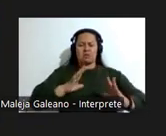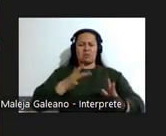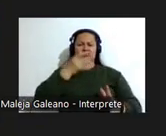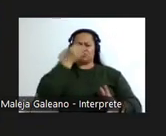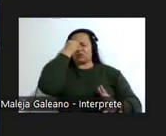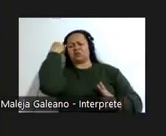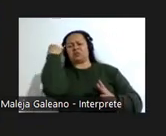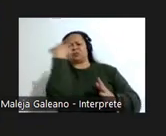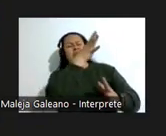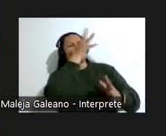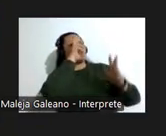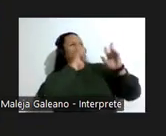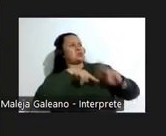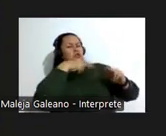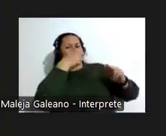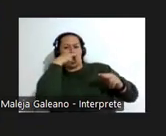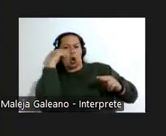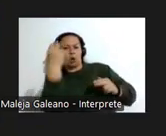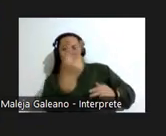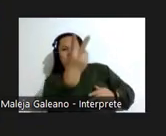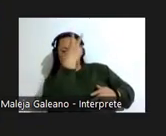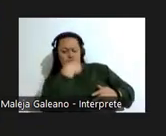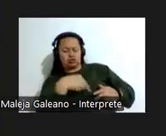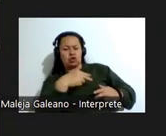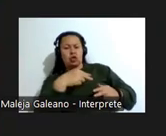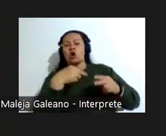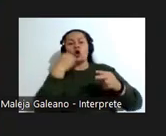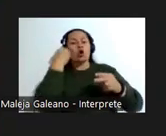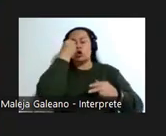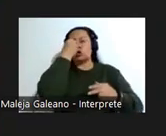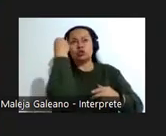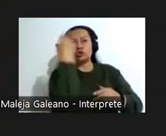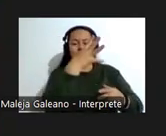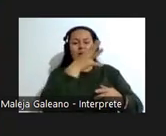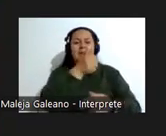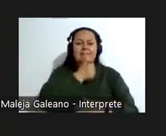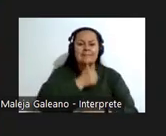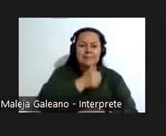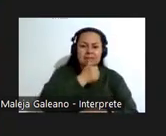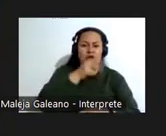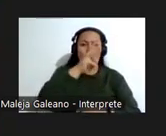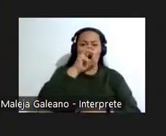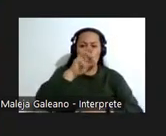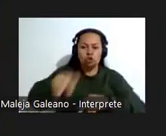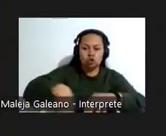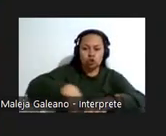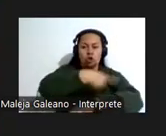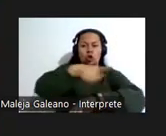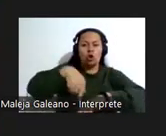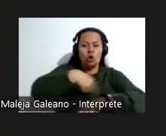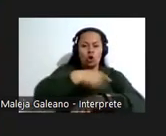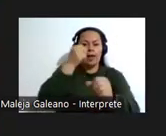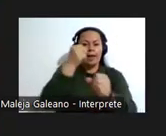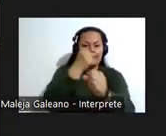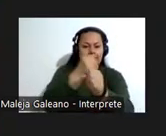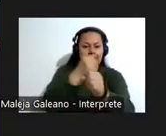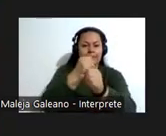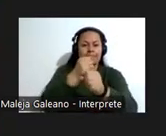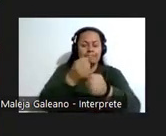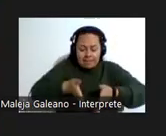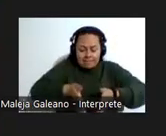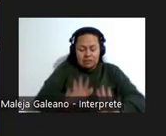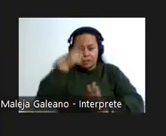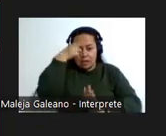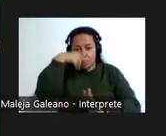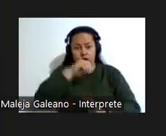masculina. Mi cuerpo no sirve para aguantar 8 horas diarias de trabajo. Mi cuerpo no sirve para ejercer la guerra, para parir un hijo, ni